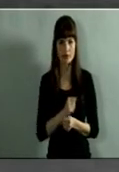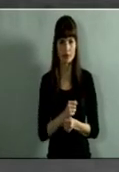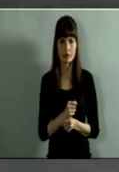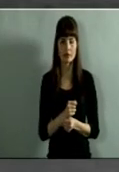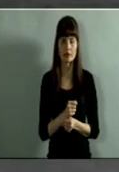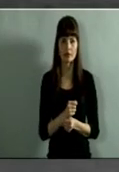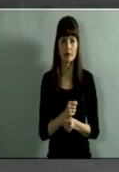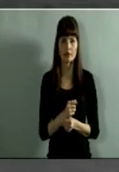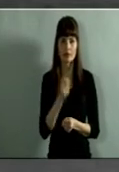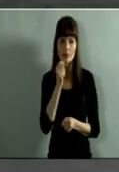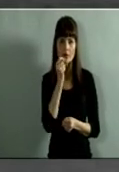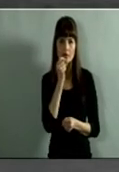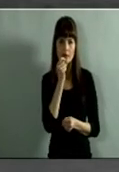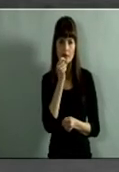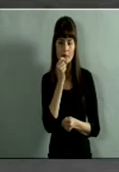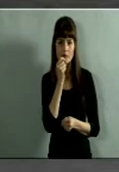trabajo,